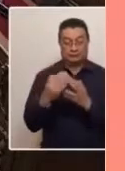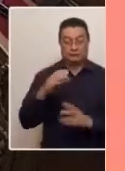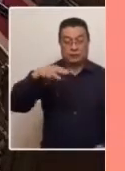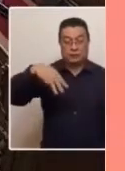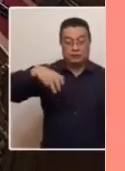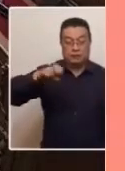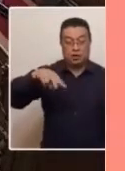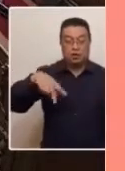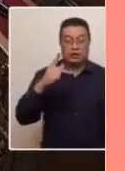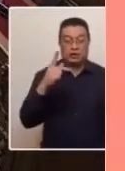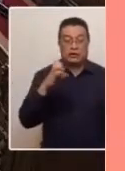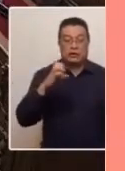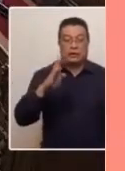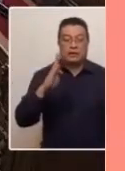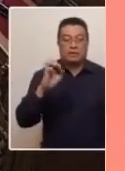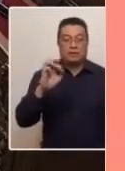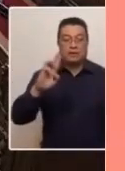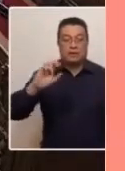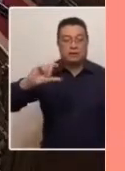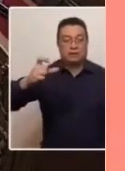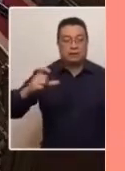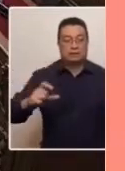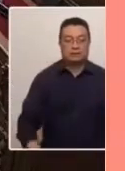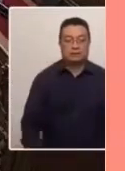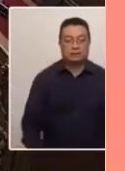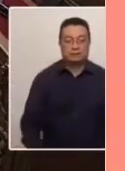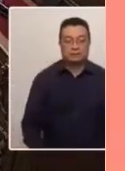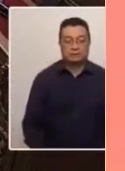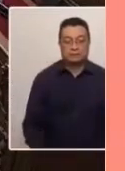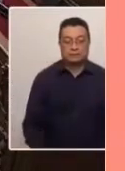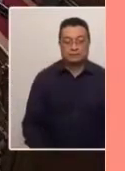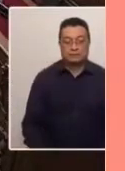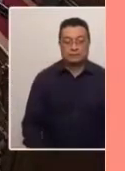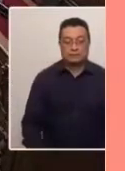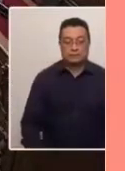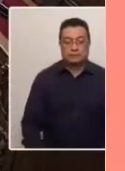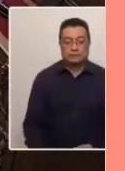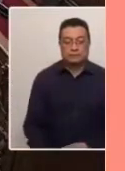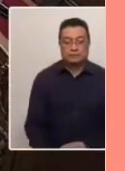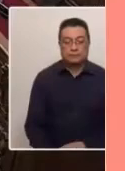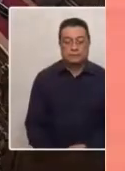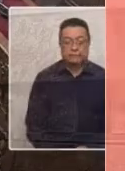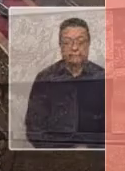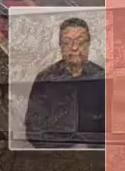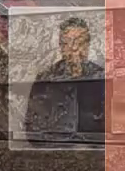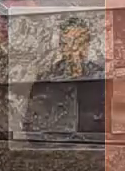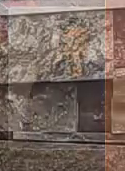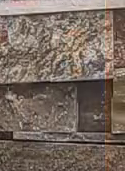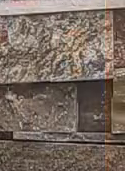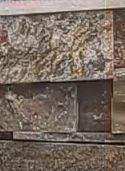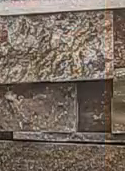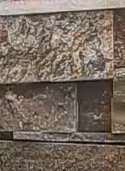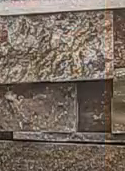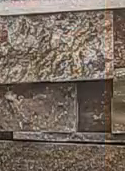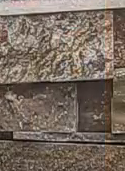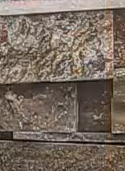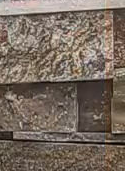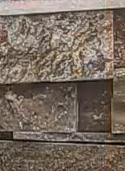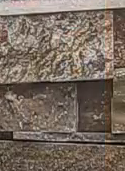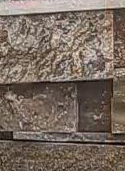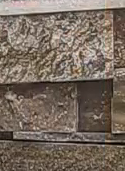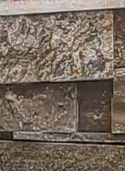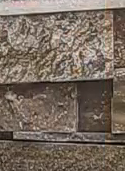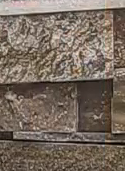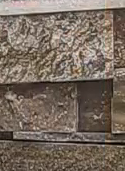Existe el Estado a nivel central, que está representado por el Presidente de la República y por el Congreso Nacional. Estas